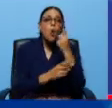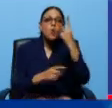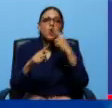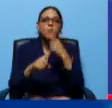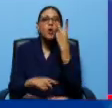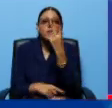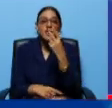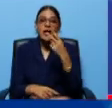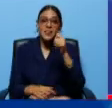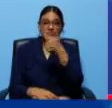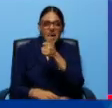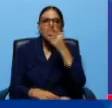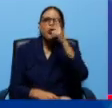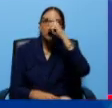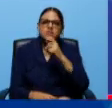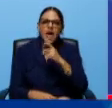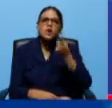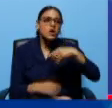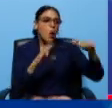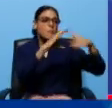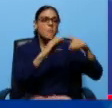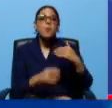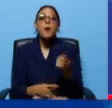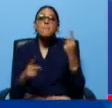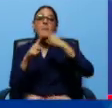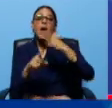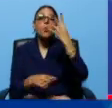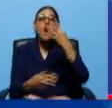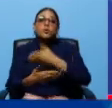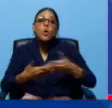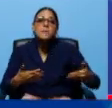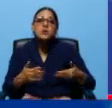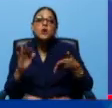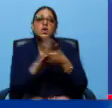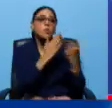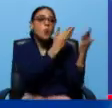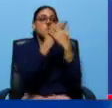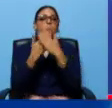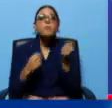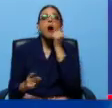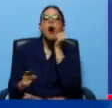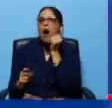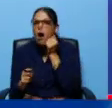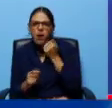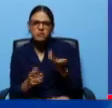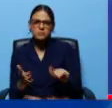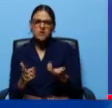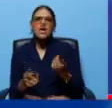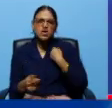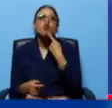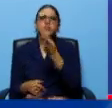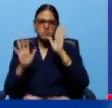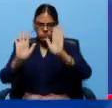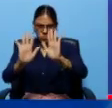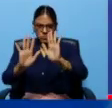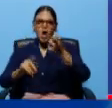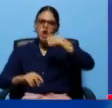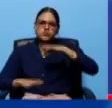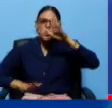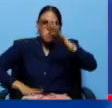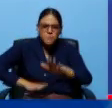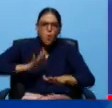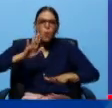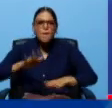nos llegaron hasta más de 4 millones de reportes. Y yo dije, vamos paso a paso, pues.